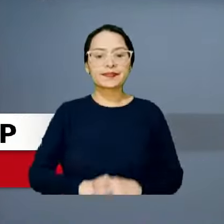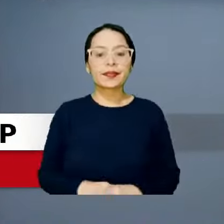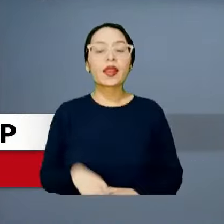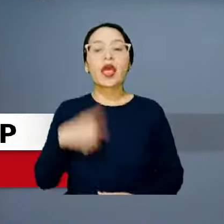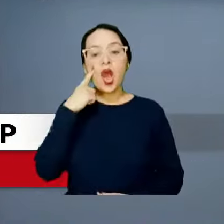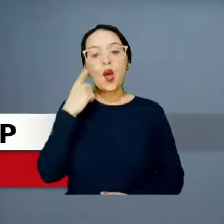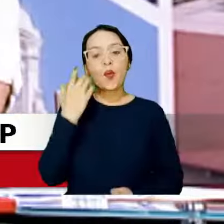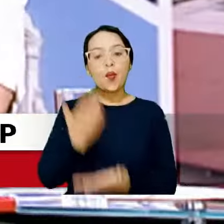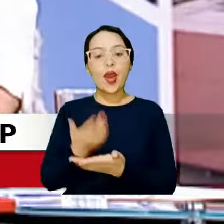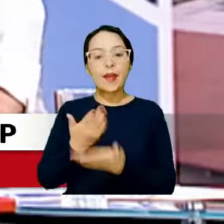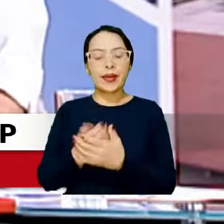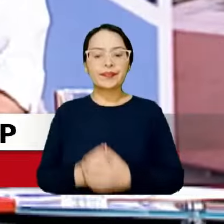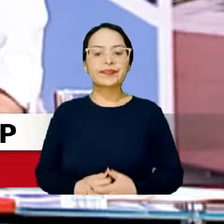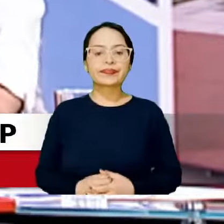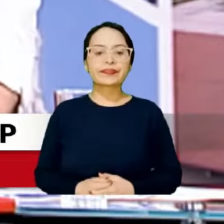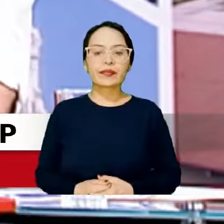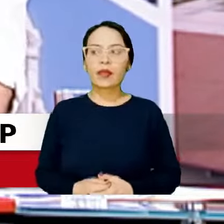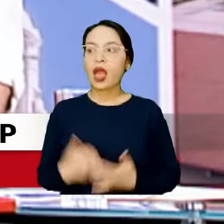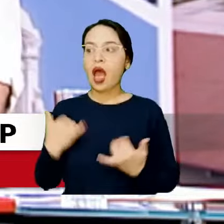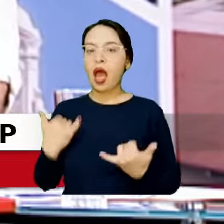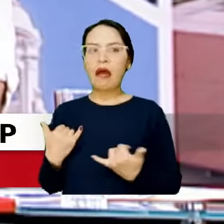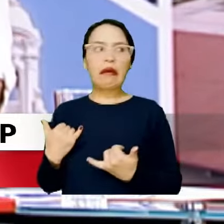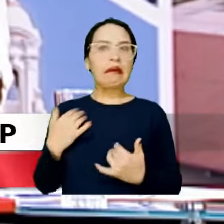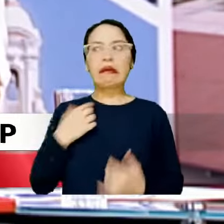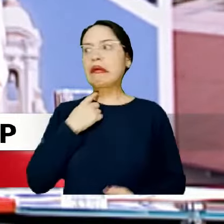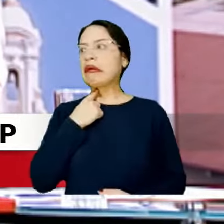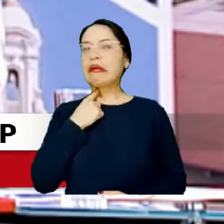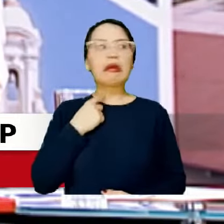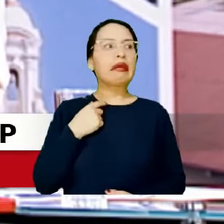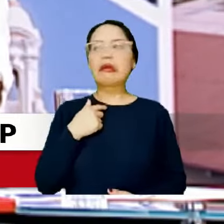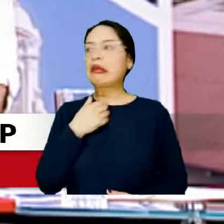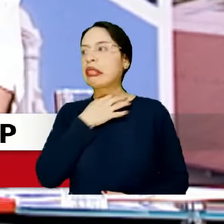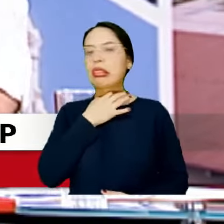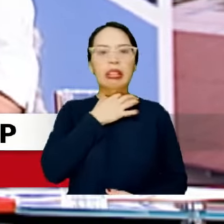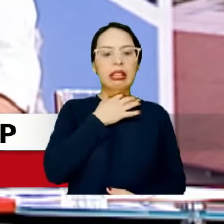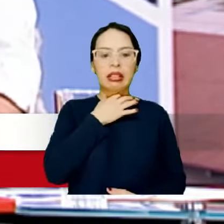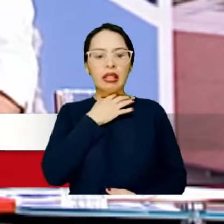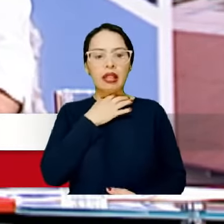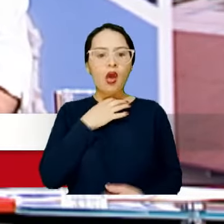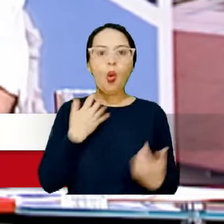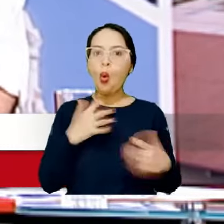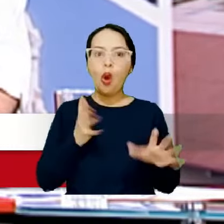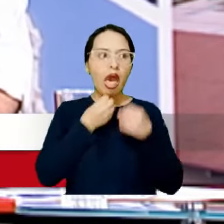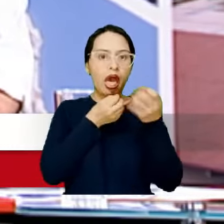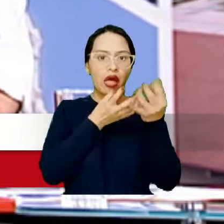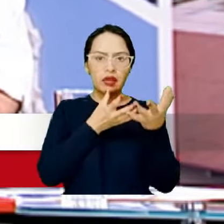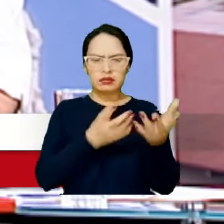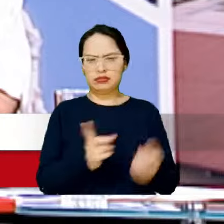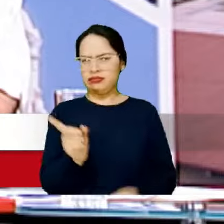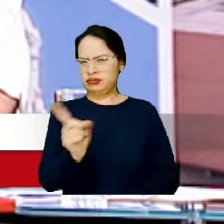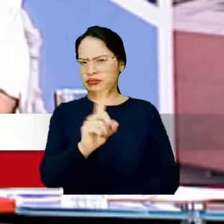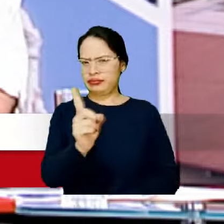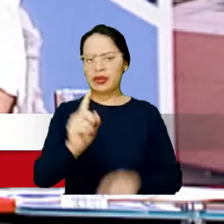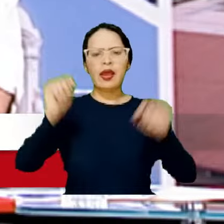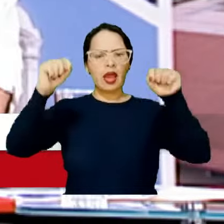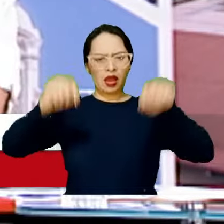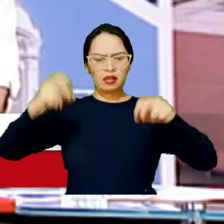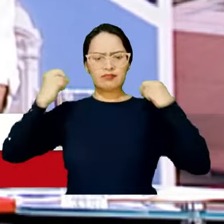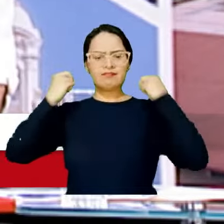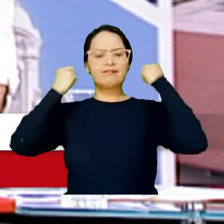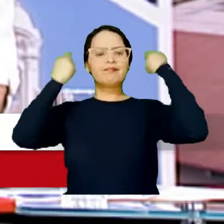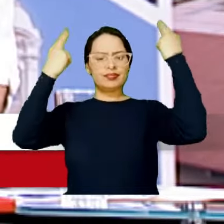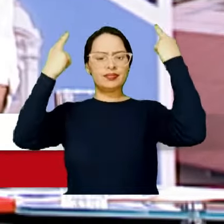cortina de humo. Yo como cuencano le digo, y mi familia y las familias cuencanas estamos esperando hasta este rato y nos vamos a seguir aquí sentados para